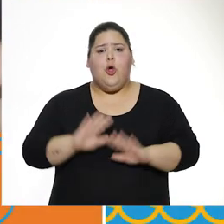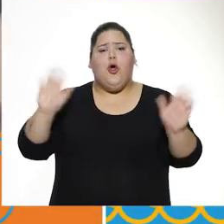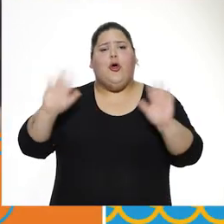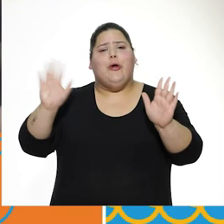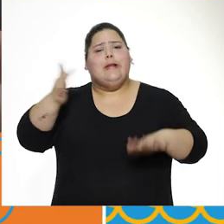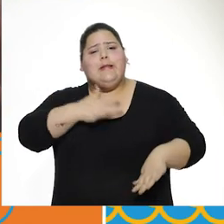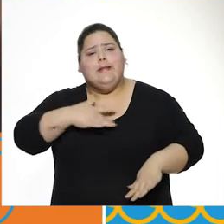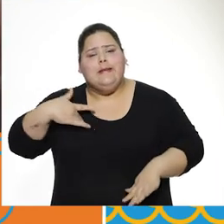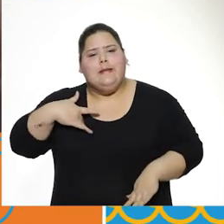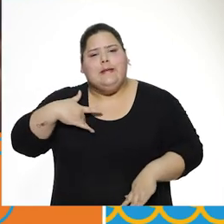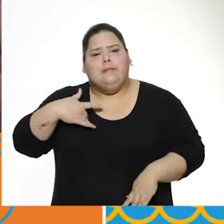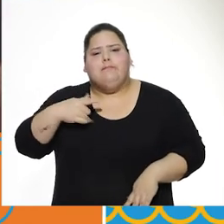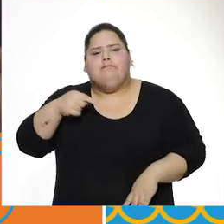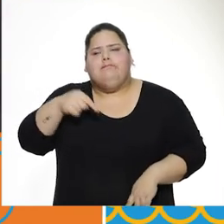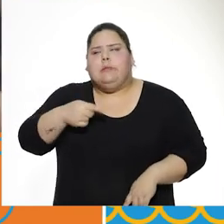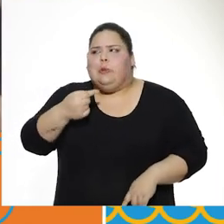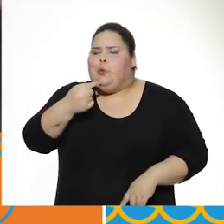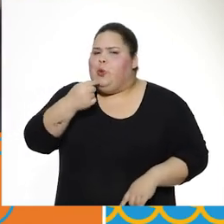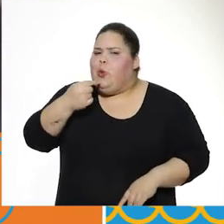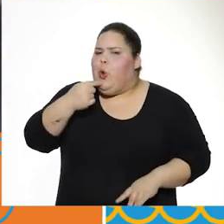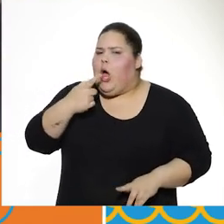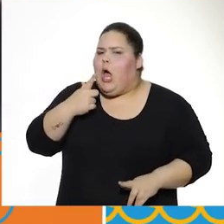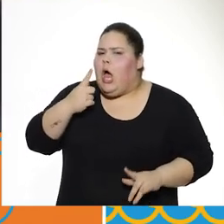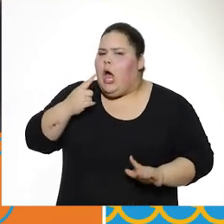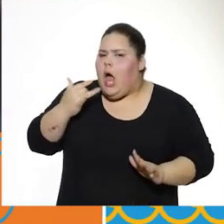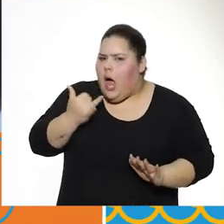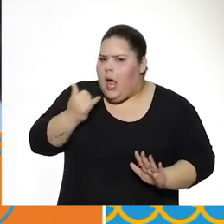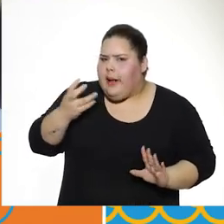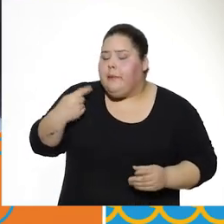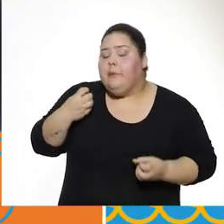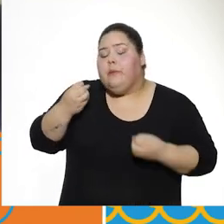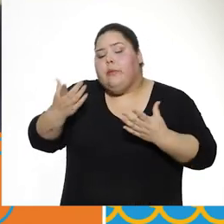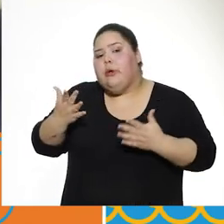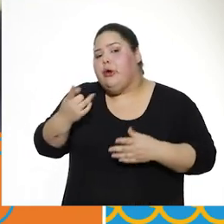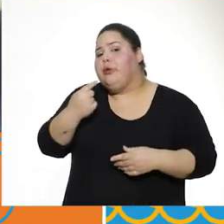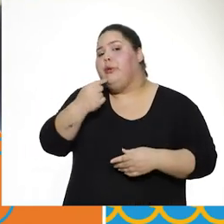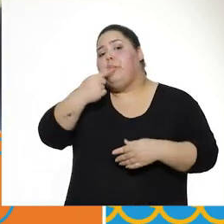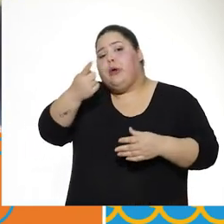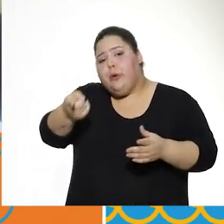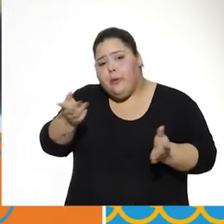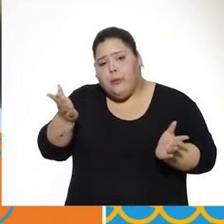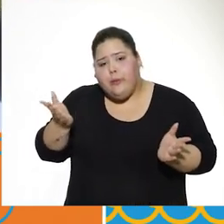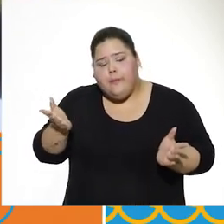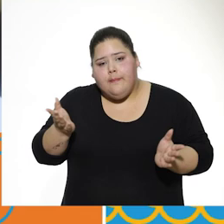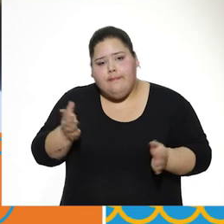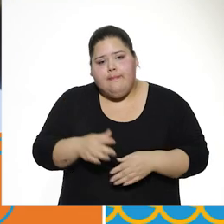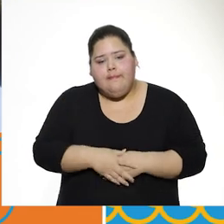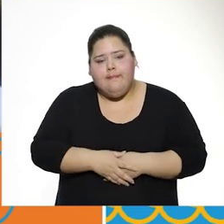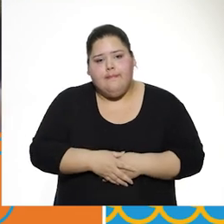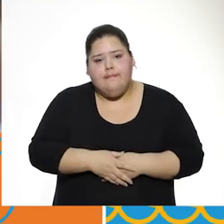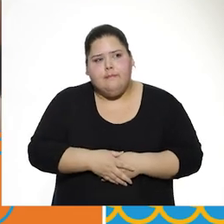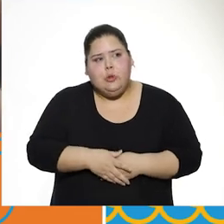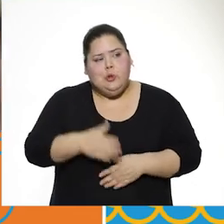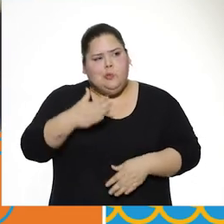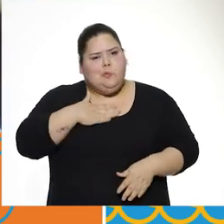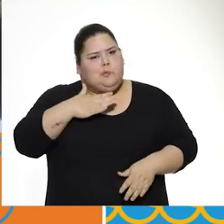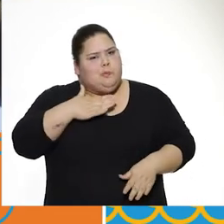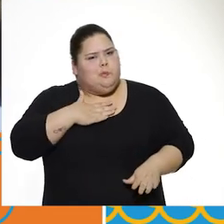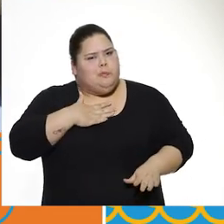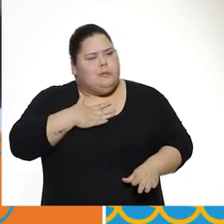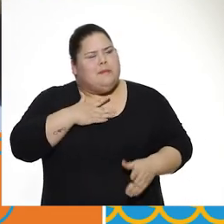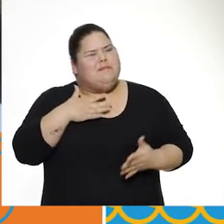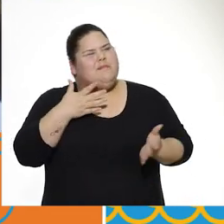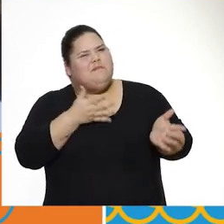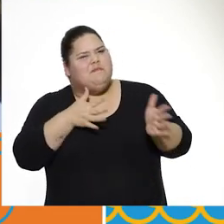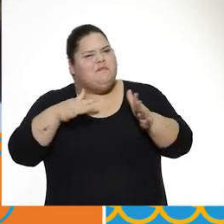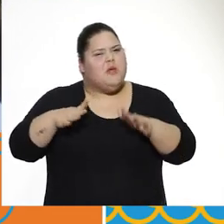Hola, señor. Me quedé con algunas dudas, por eso quería preguntarle. Yo